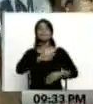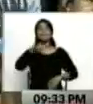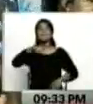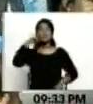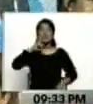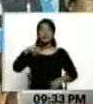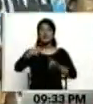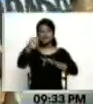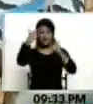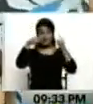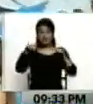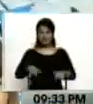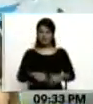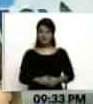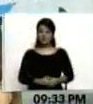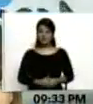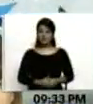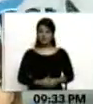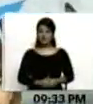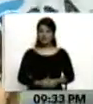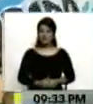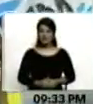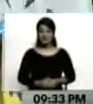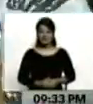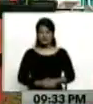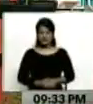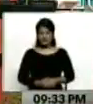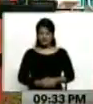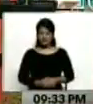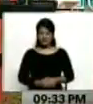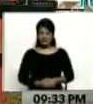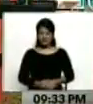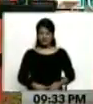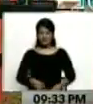tierra de Bolívar y de Chávez desde nuestro corazón